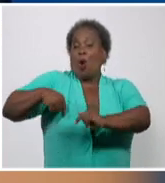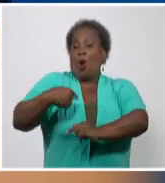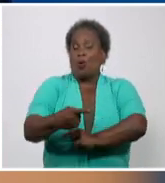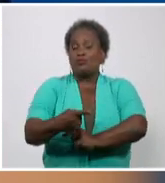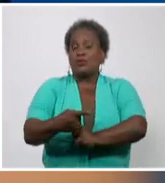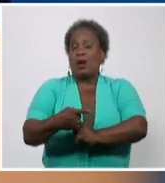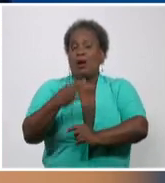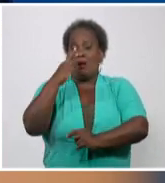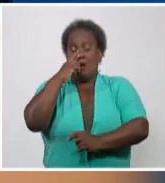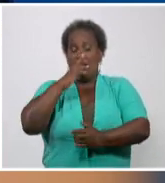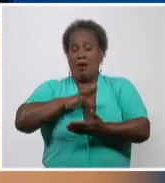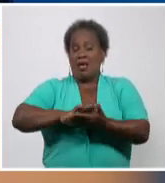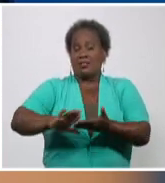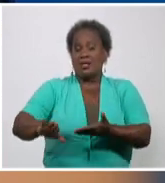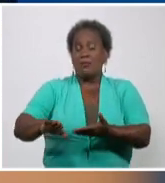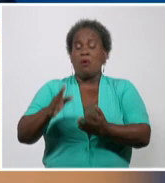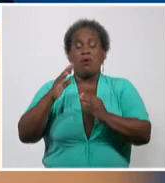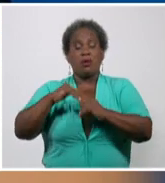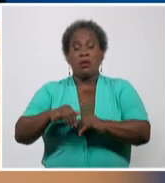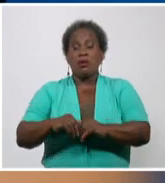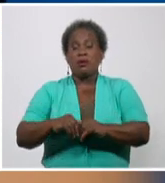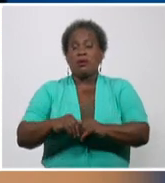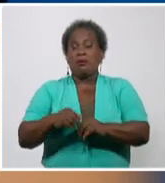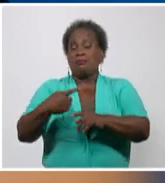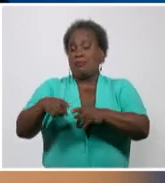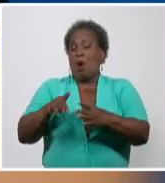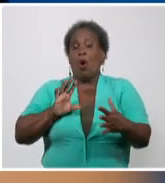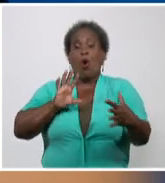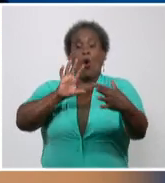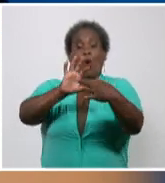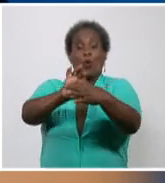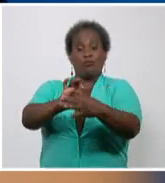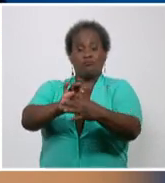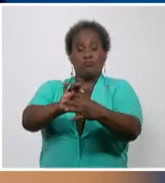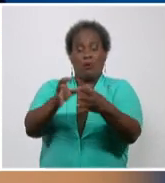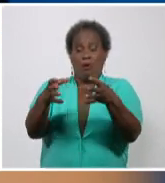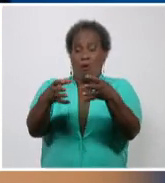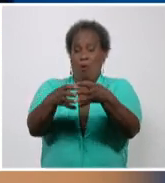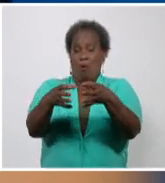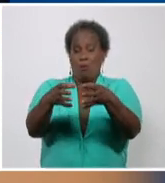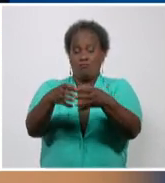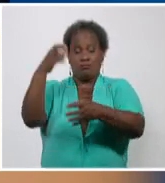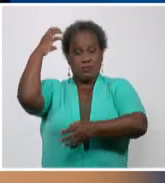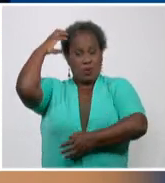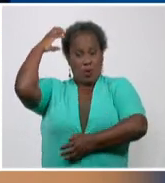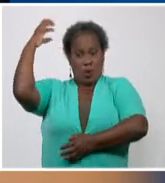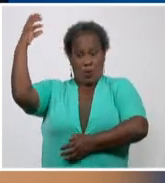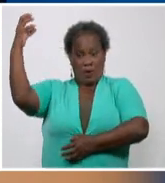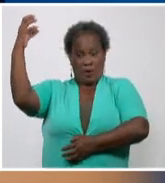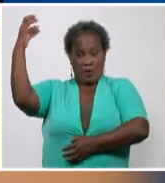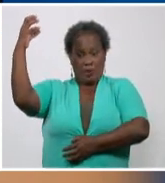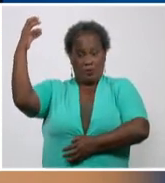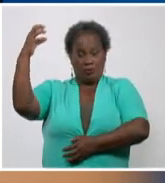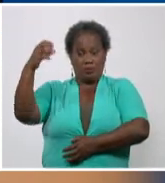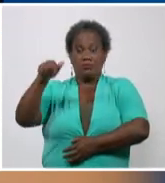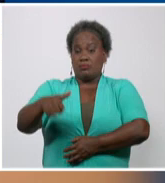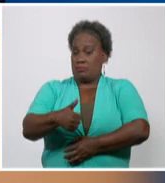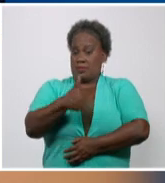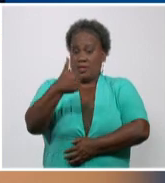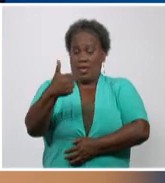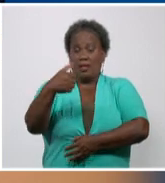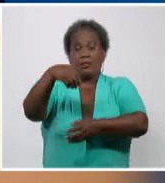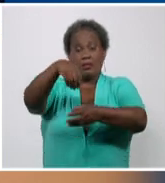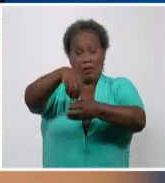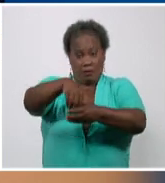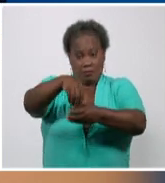y la Discriminación Racial, coordinado por una comisión gubernamental que encabeza el presidente de